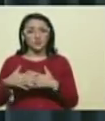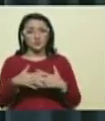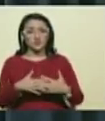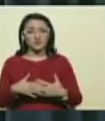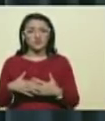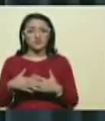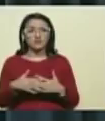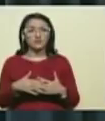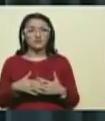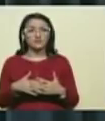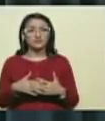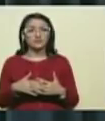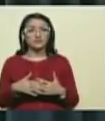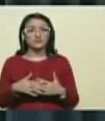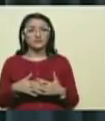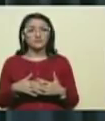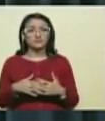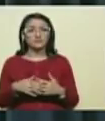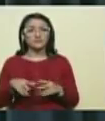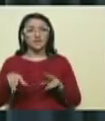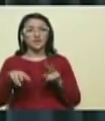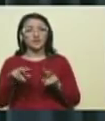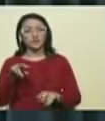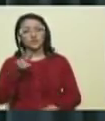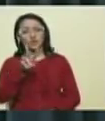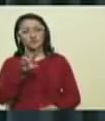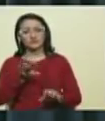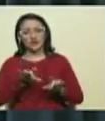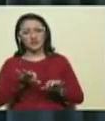Pence, de los dos secretarios de Estado